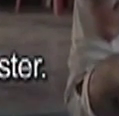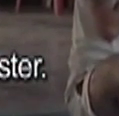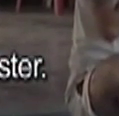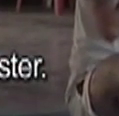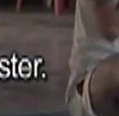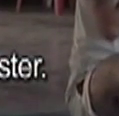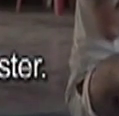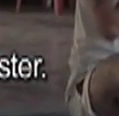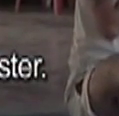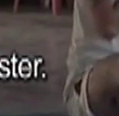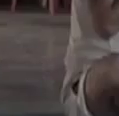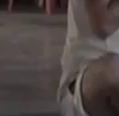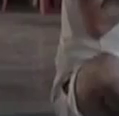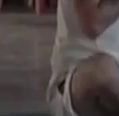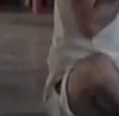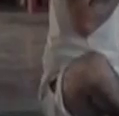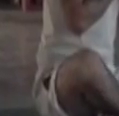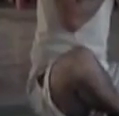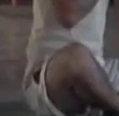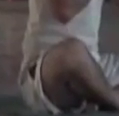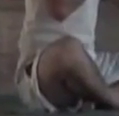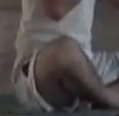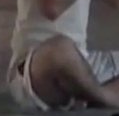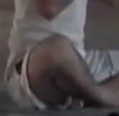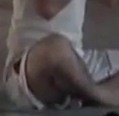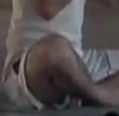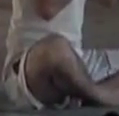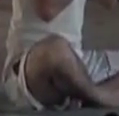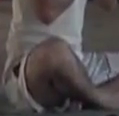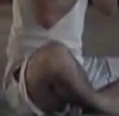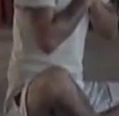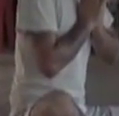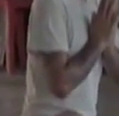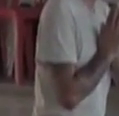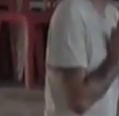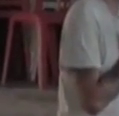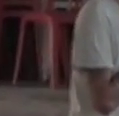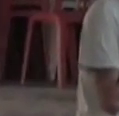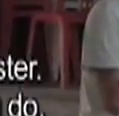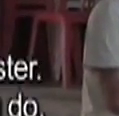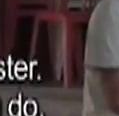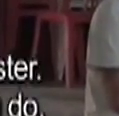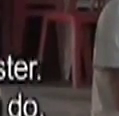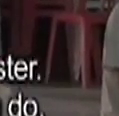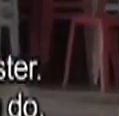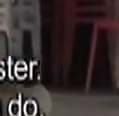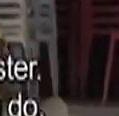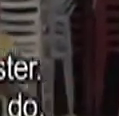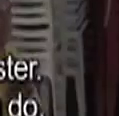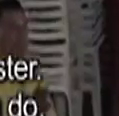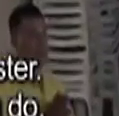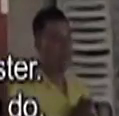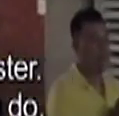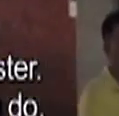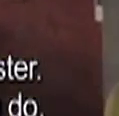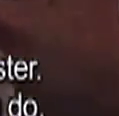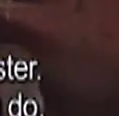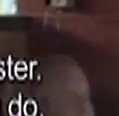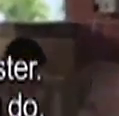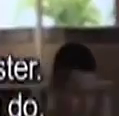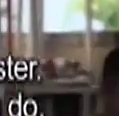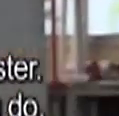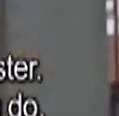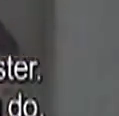estructura porque te posibilita responsabilizarte de lo que hayas hecho en la vida y vivir desde un